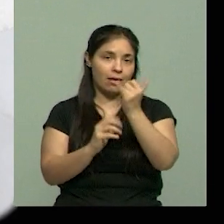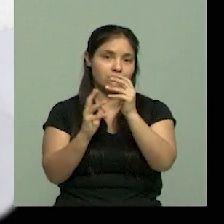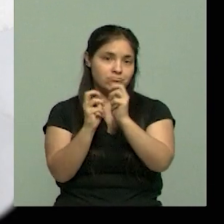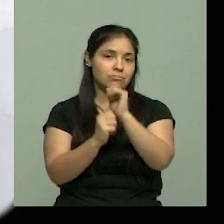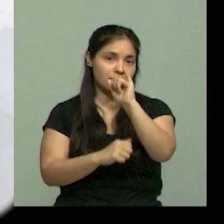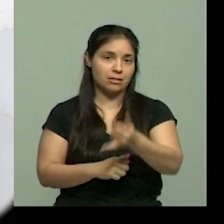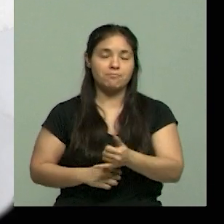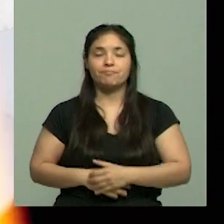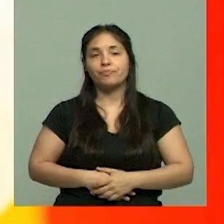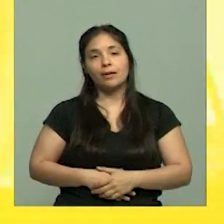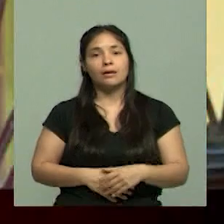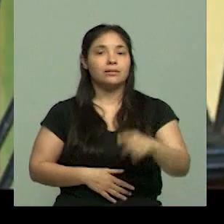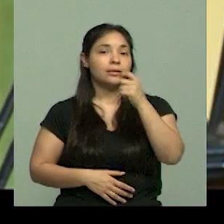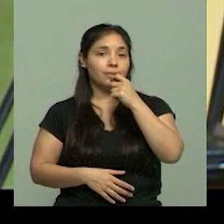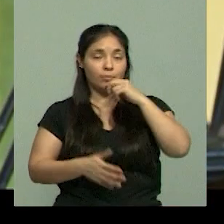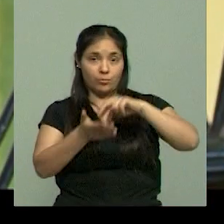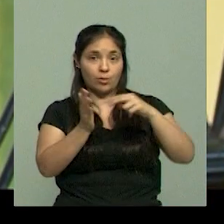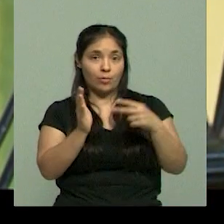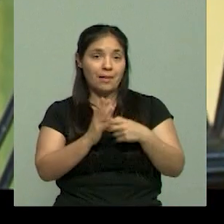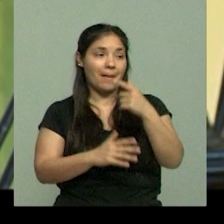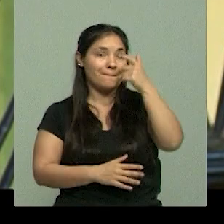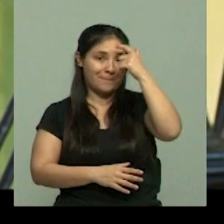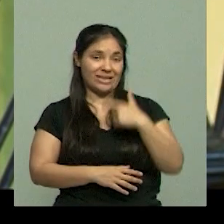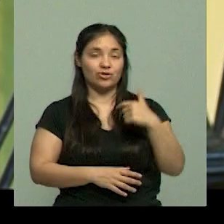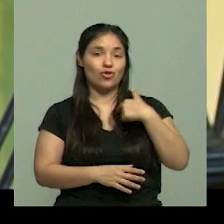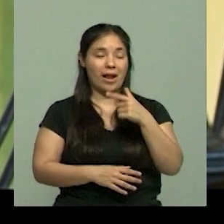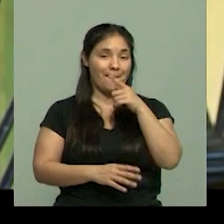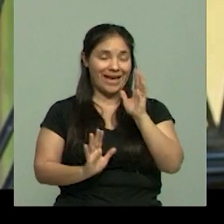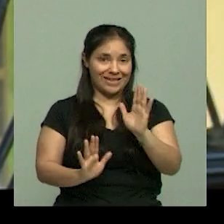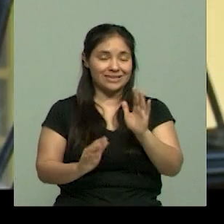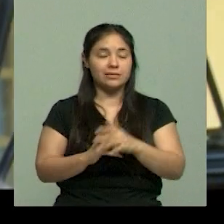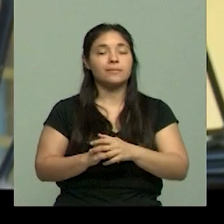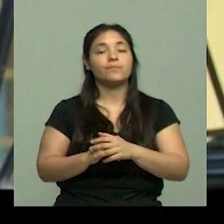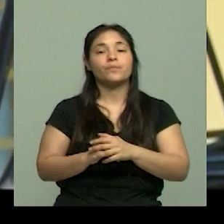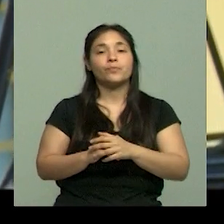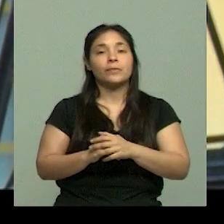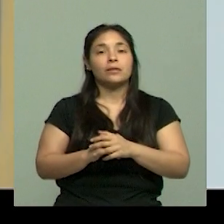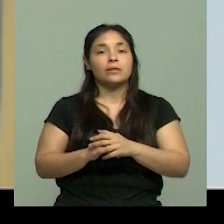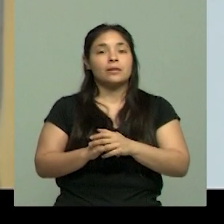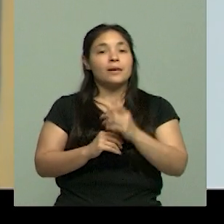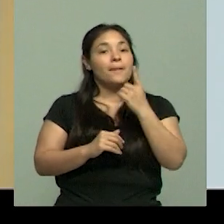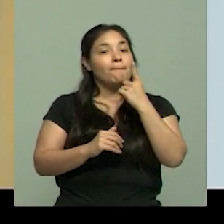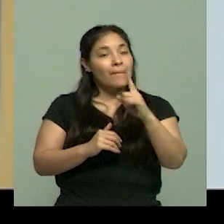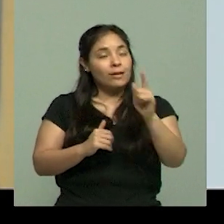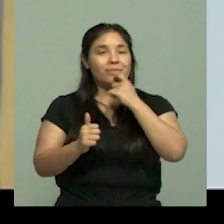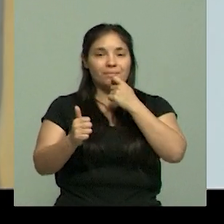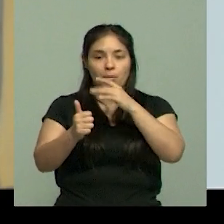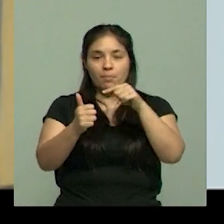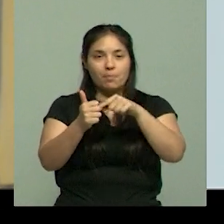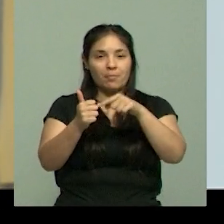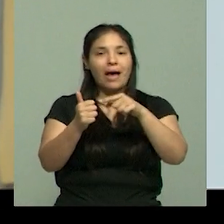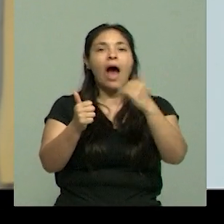ser que esta problemática está en la persona, pero ¿cuánto hay también de los contextos? ¿Qué pasa con los